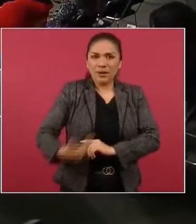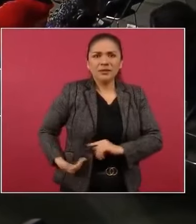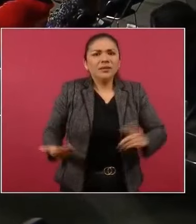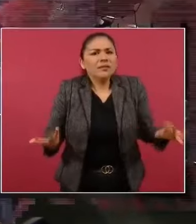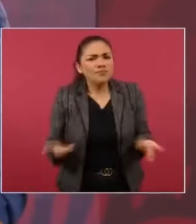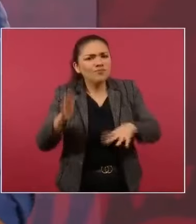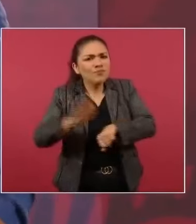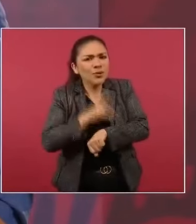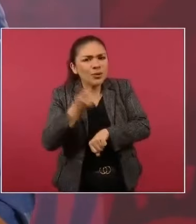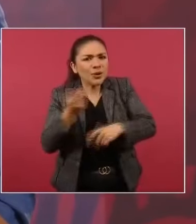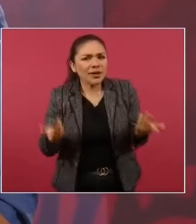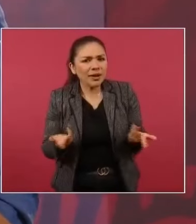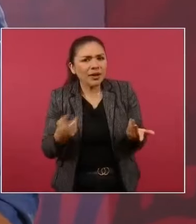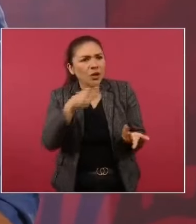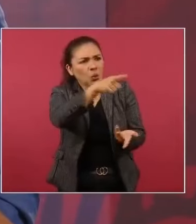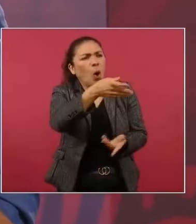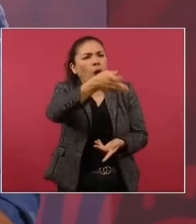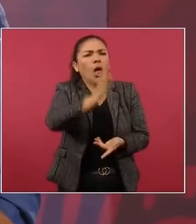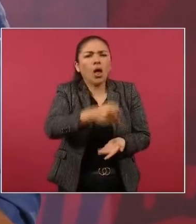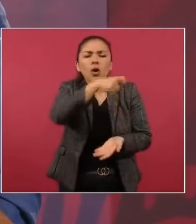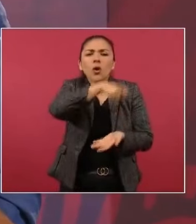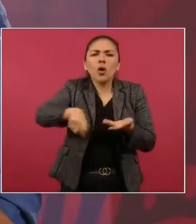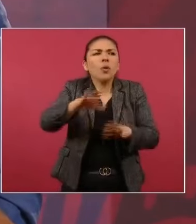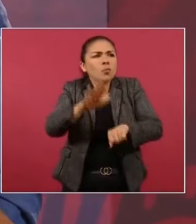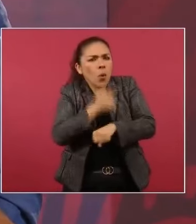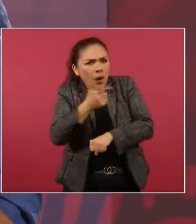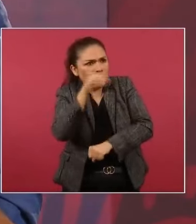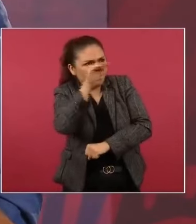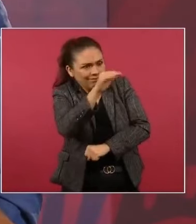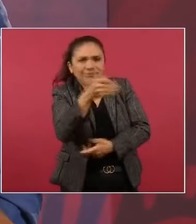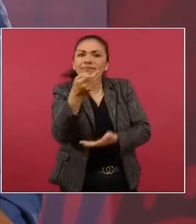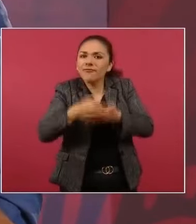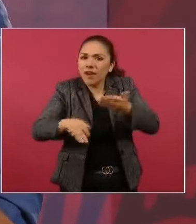¿Por qué lo hiciste?